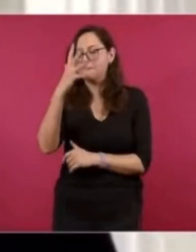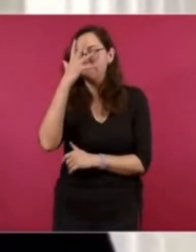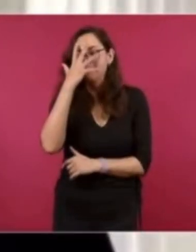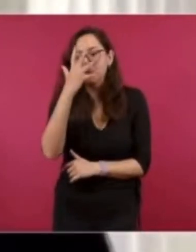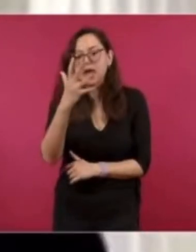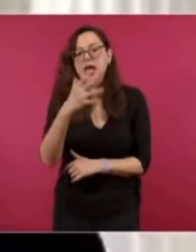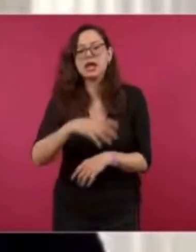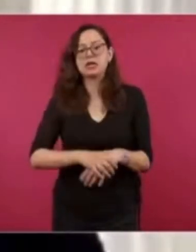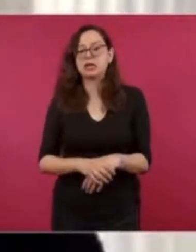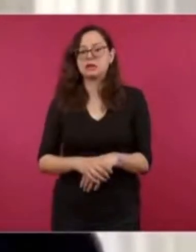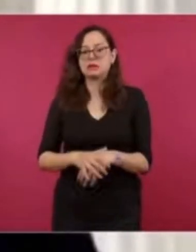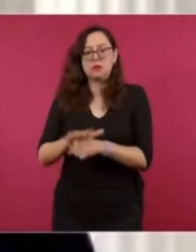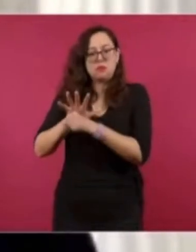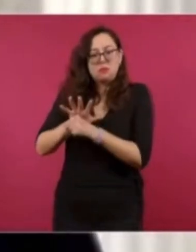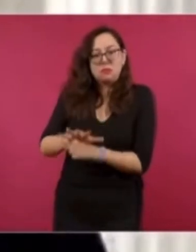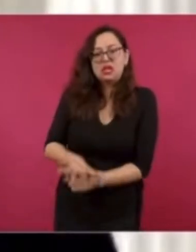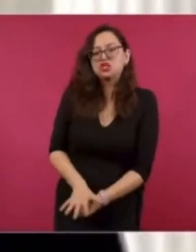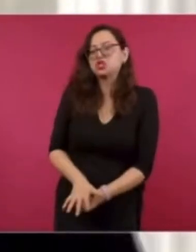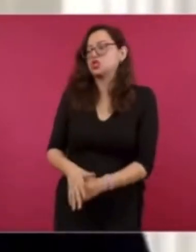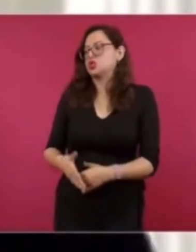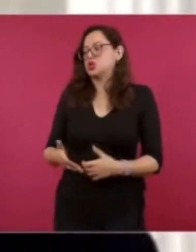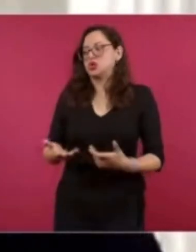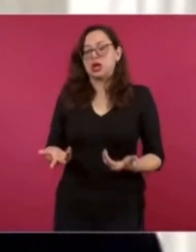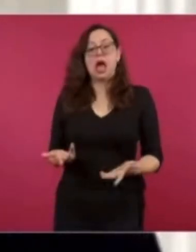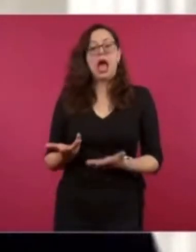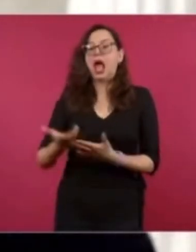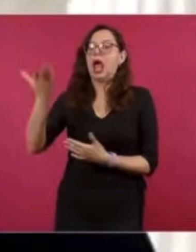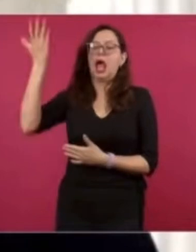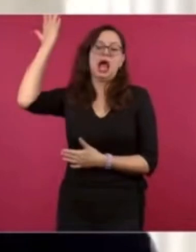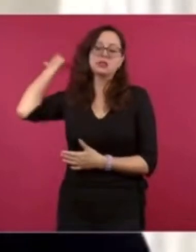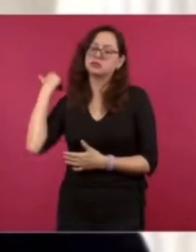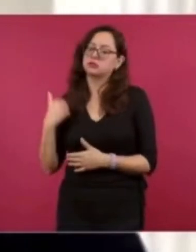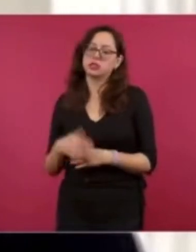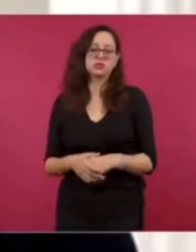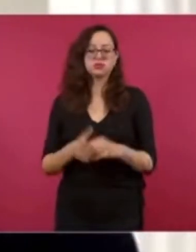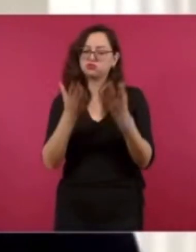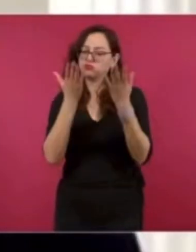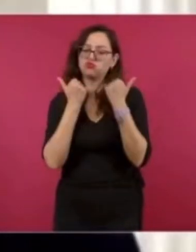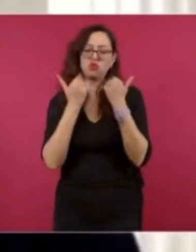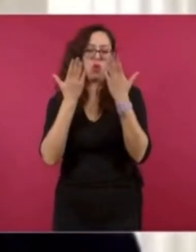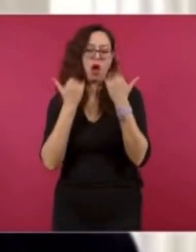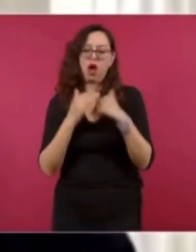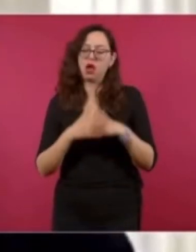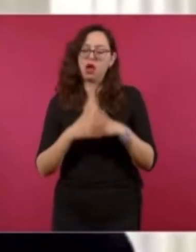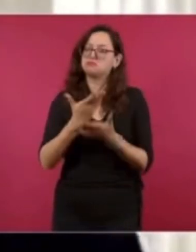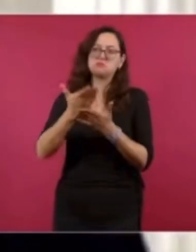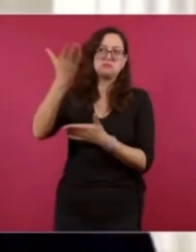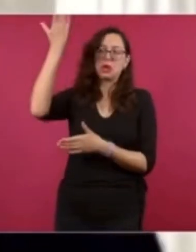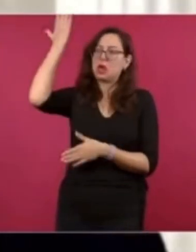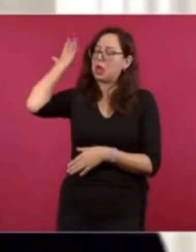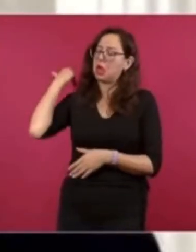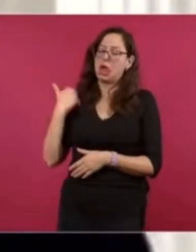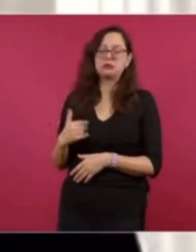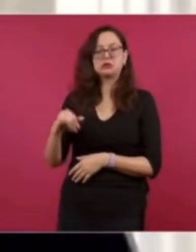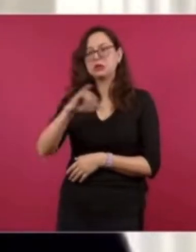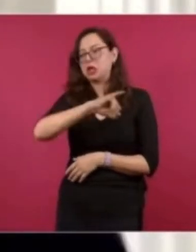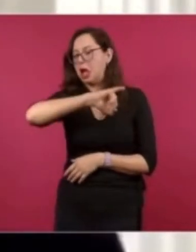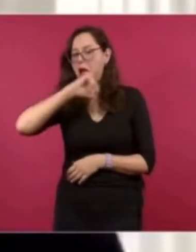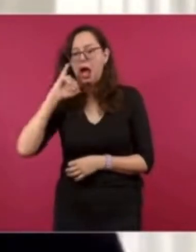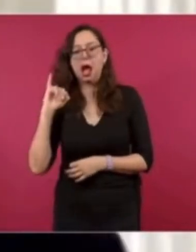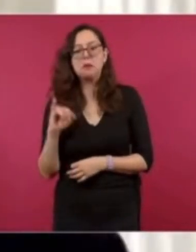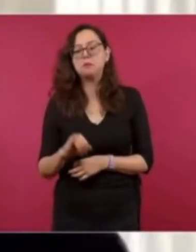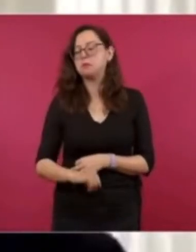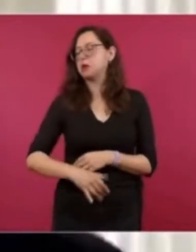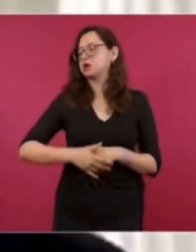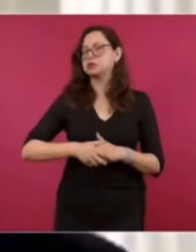esa extorsión no existía en el mundo de los programas sociales en México, ni existía en el